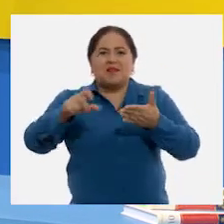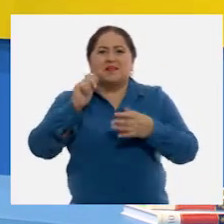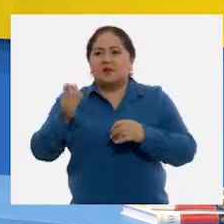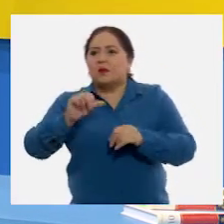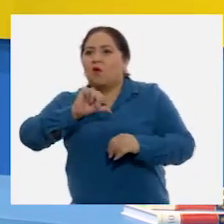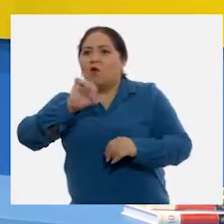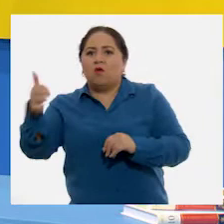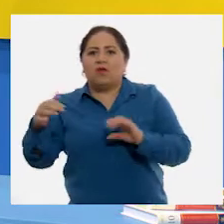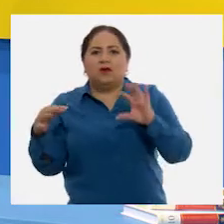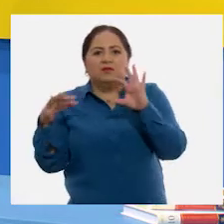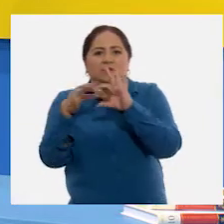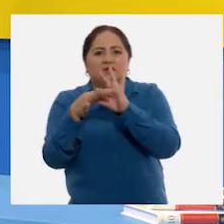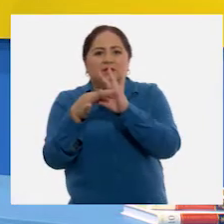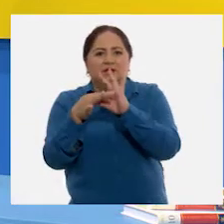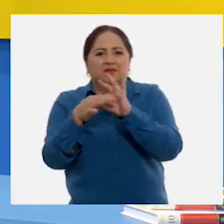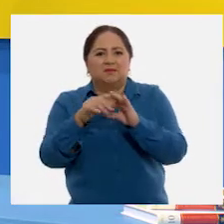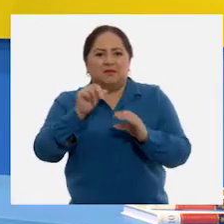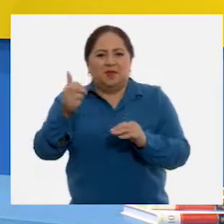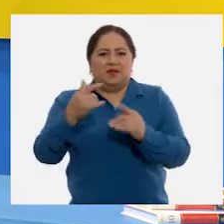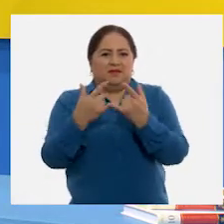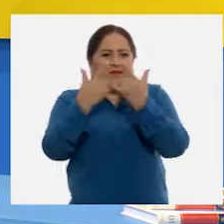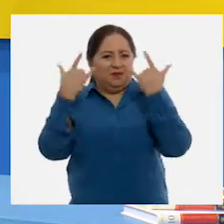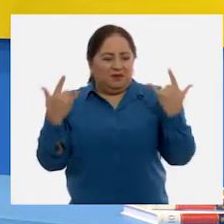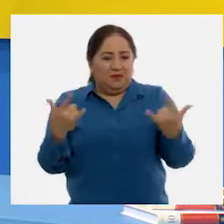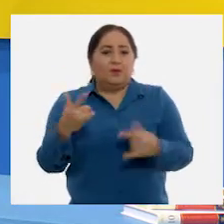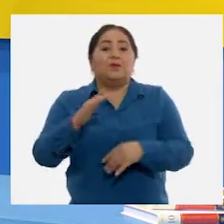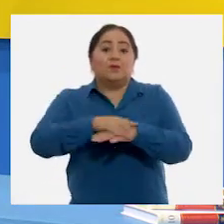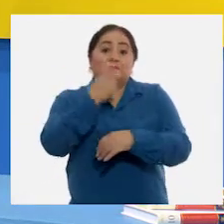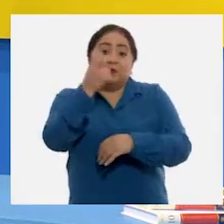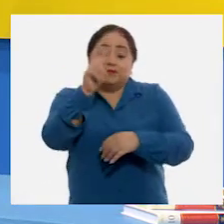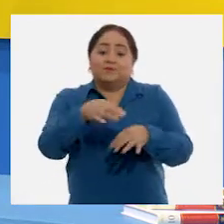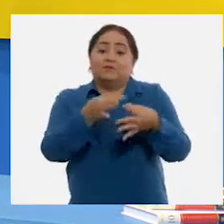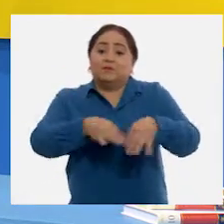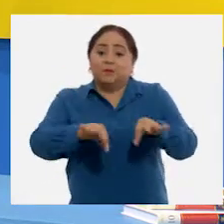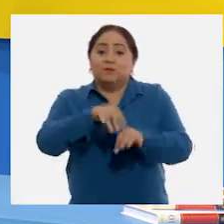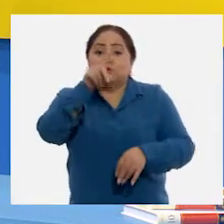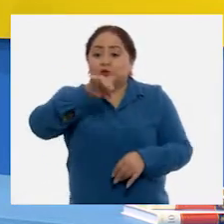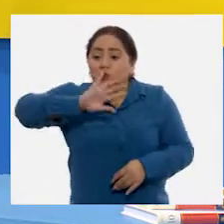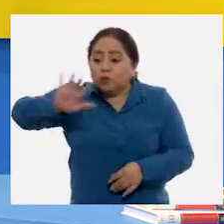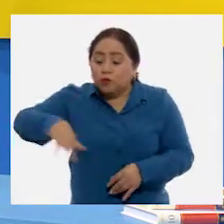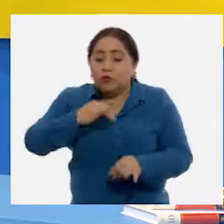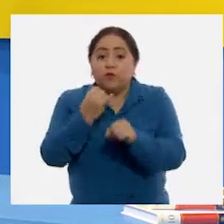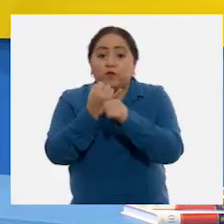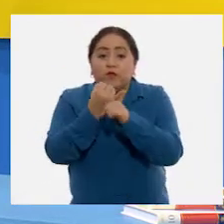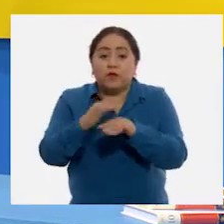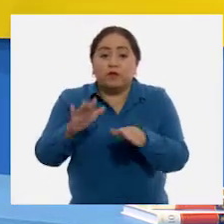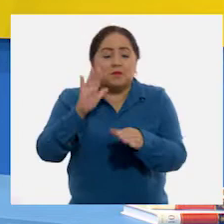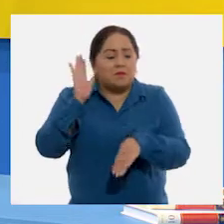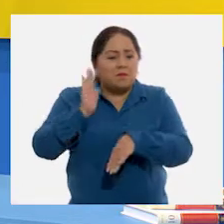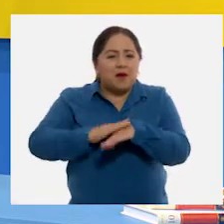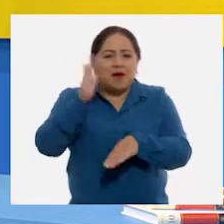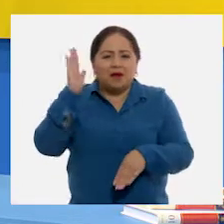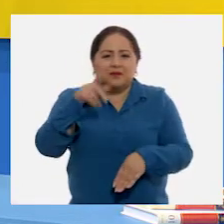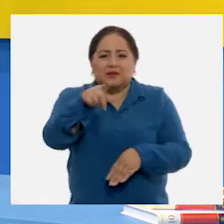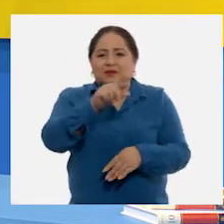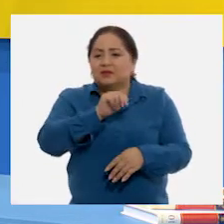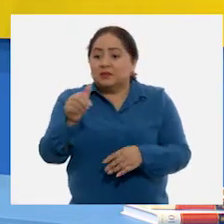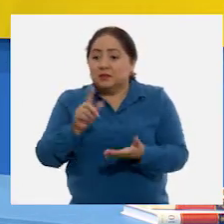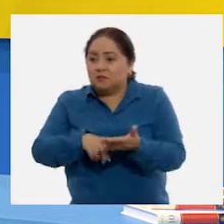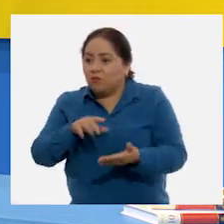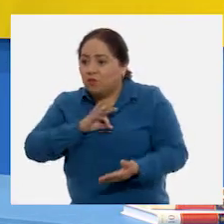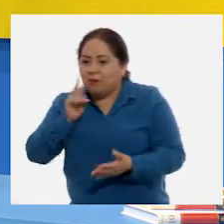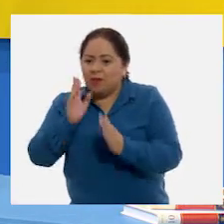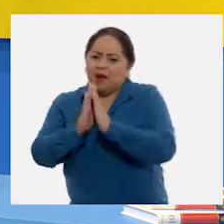otra de sus asignaturas, historia, por lo que es importante que busquen información en la mayoría de las fuentes que tengan